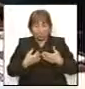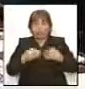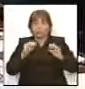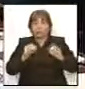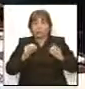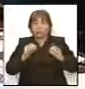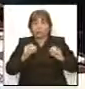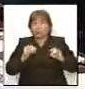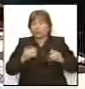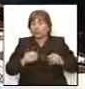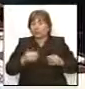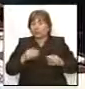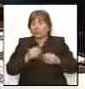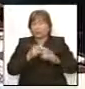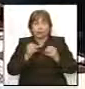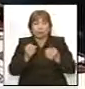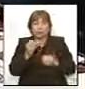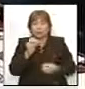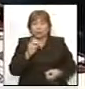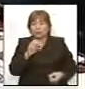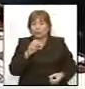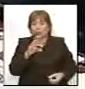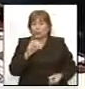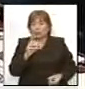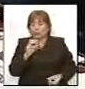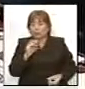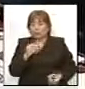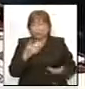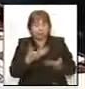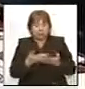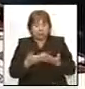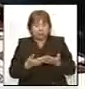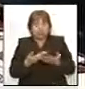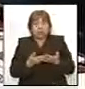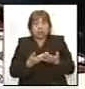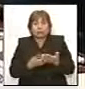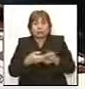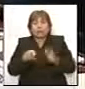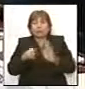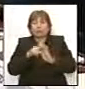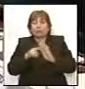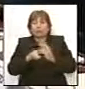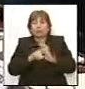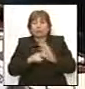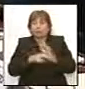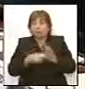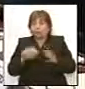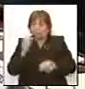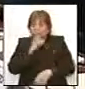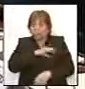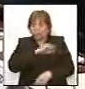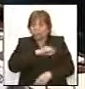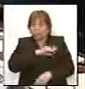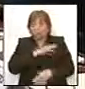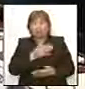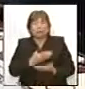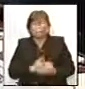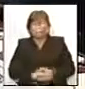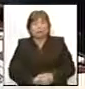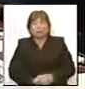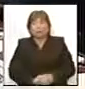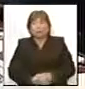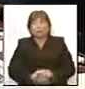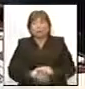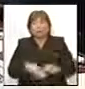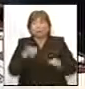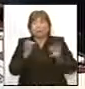disposición de los operadores, igual manera del MTC, para consensuar y una norma que beneficie realmente a la